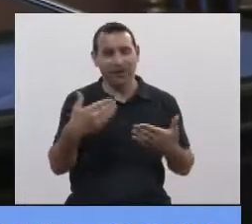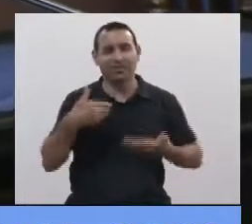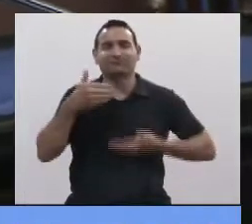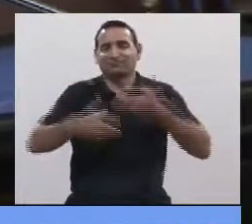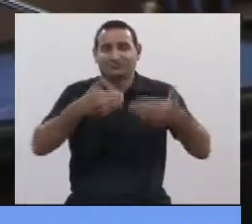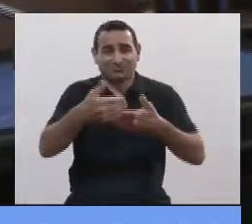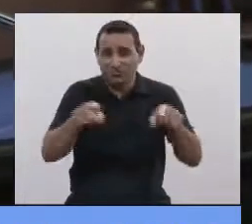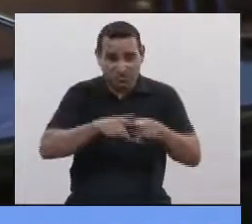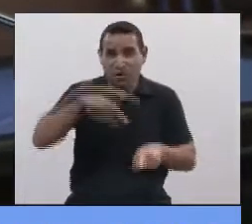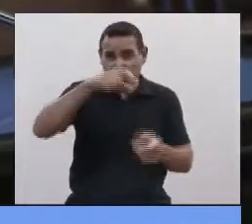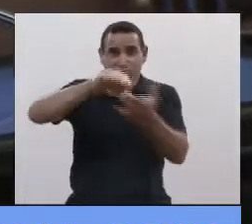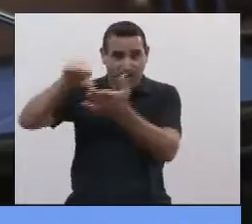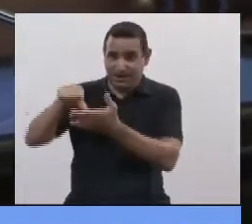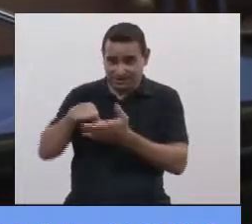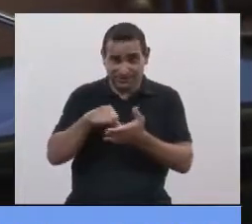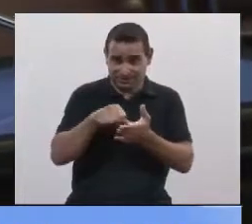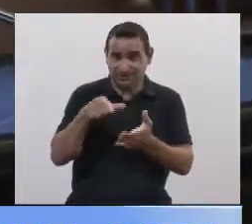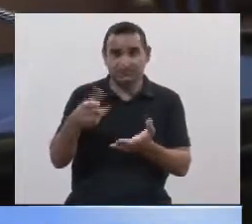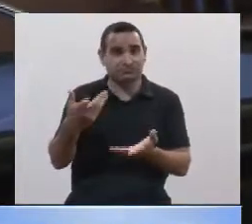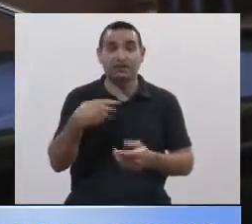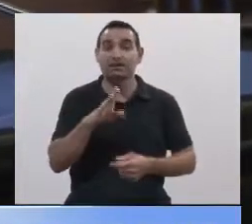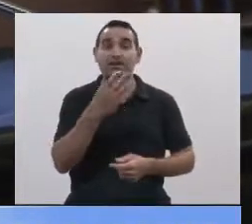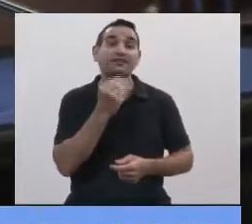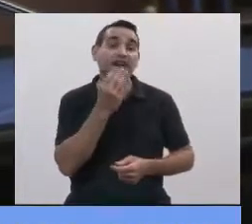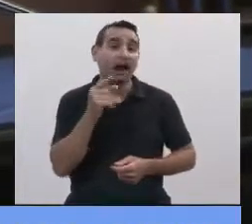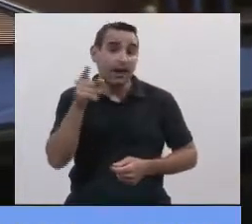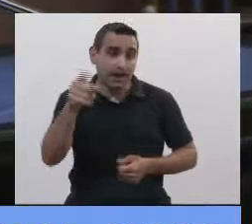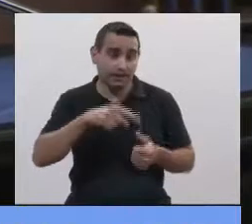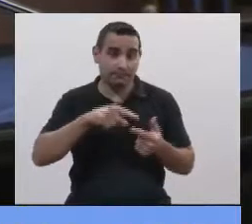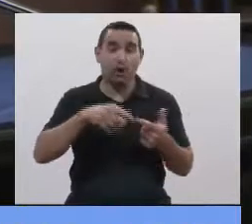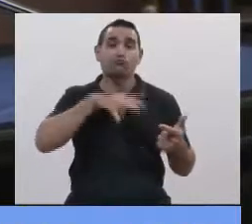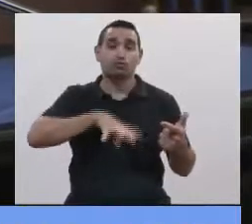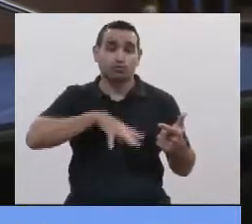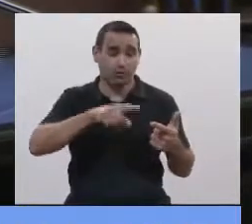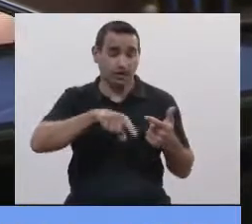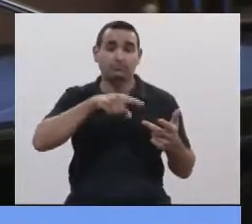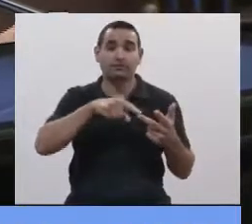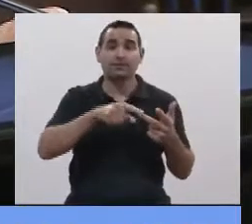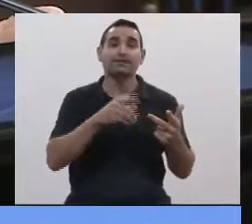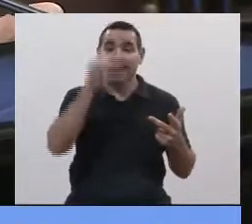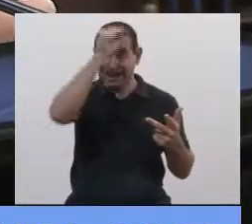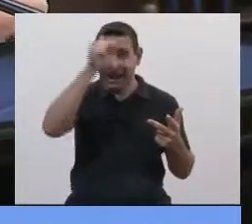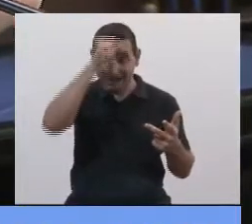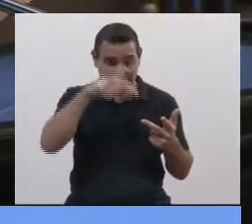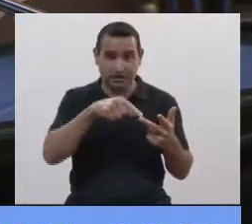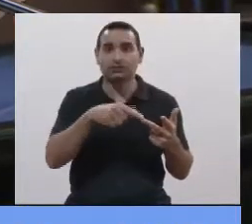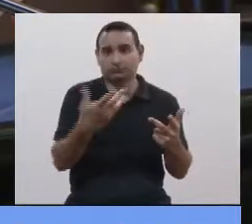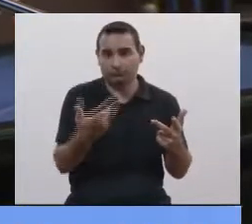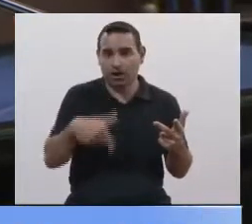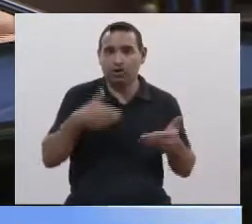adelante, como lo hicieron muchos países. Lo hizo Israel, lo hizo Portugal, lo hizo Grecia, que está